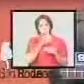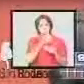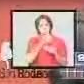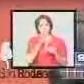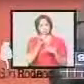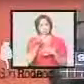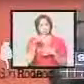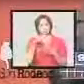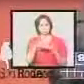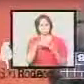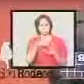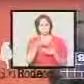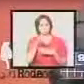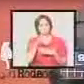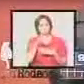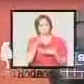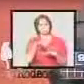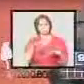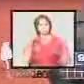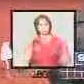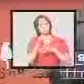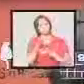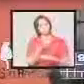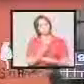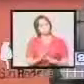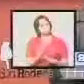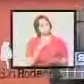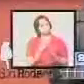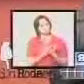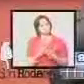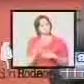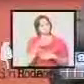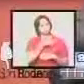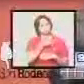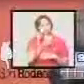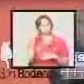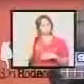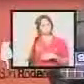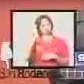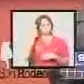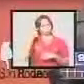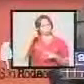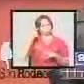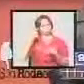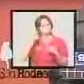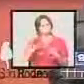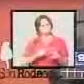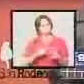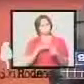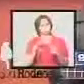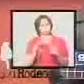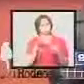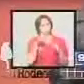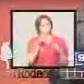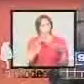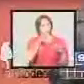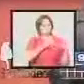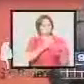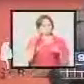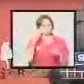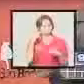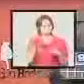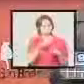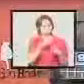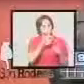millones de colones. Y aquí es importante indicar que nosotros, por política crediticia, debemos evaluar la capacidad de pago